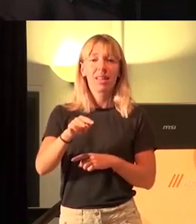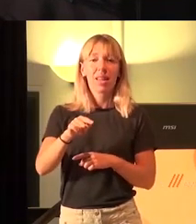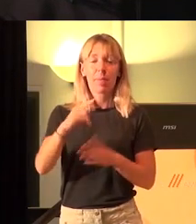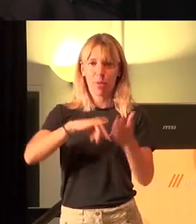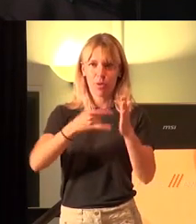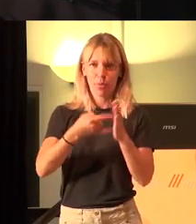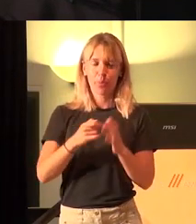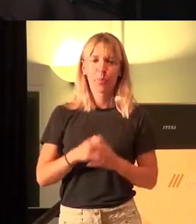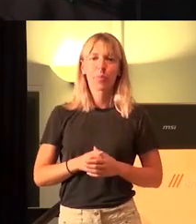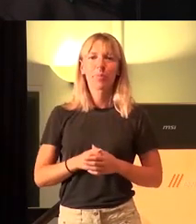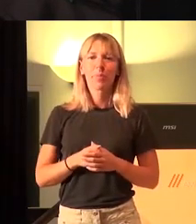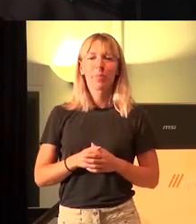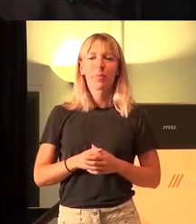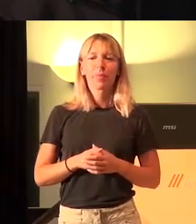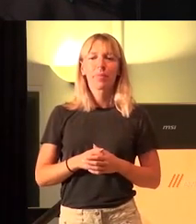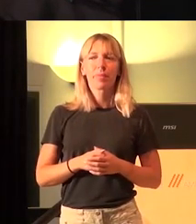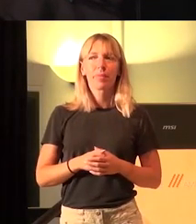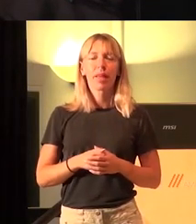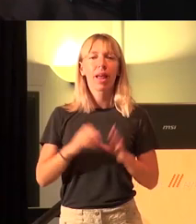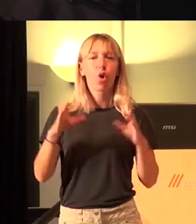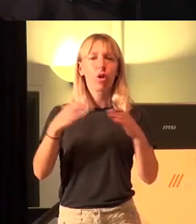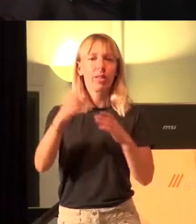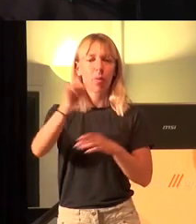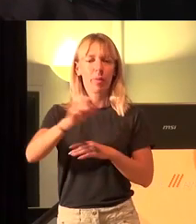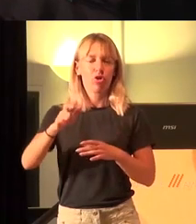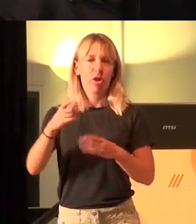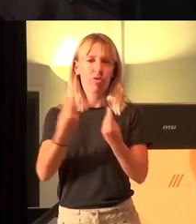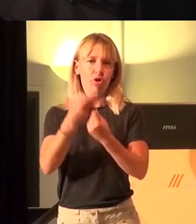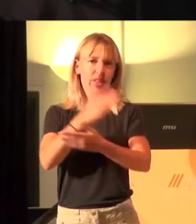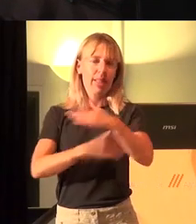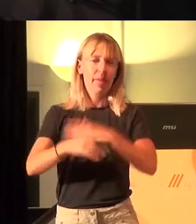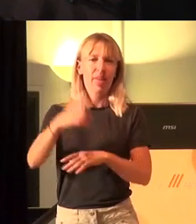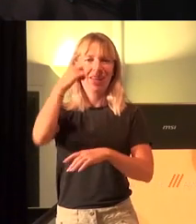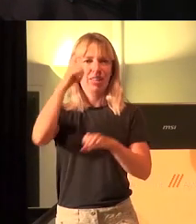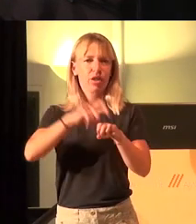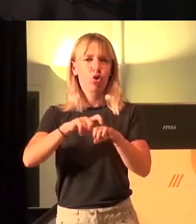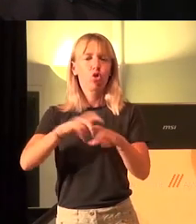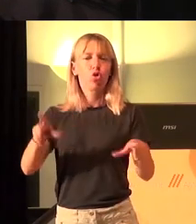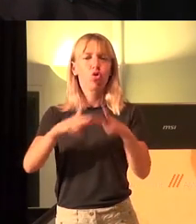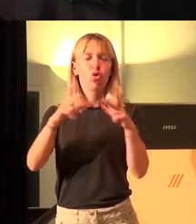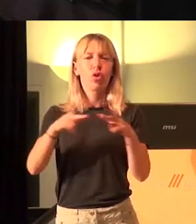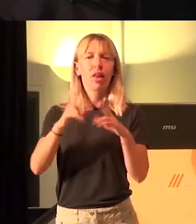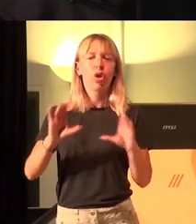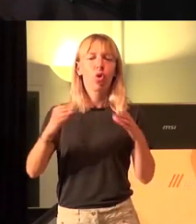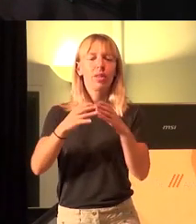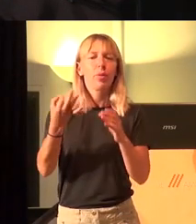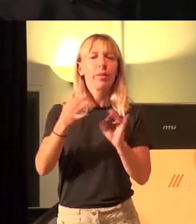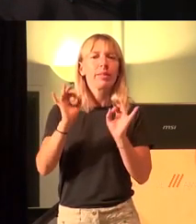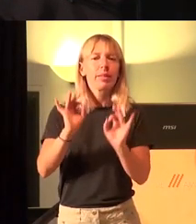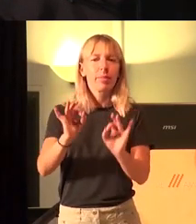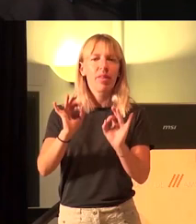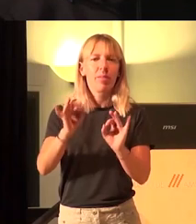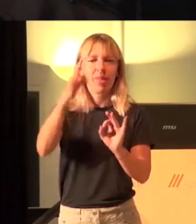este proyecto. El colectivo de personas con discapacidad psicosocial es un colectivo que está